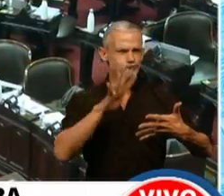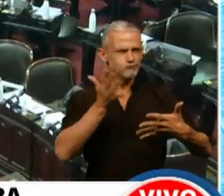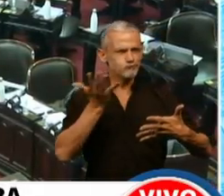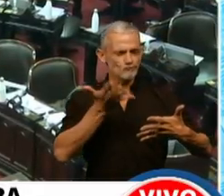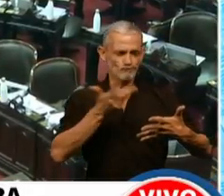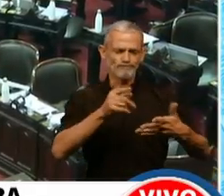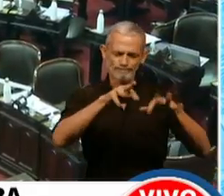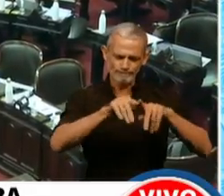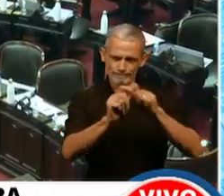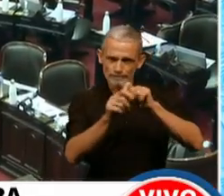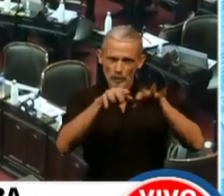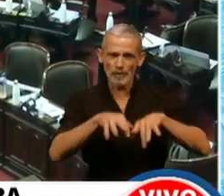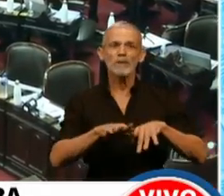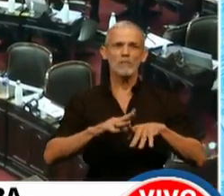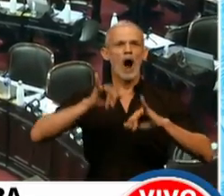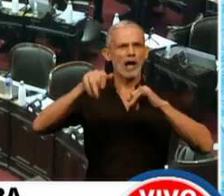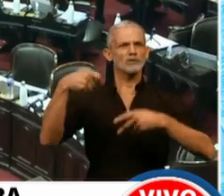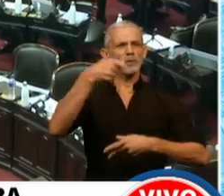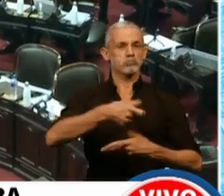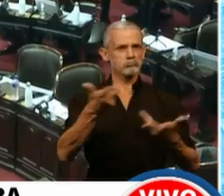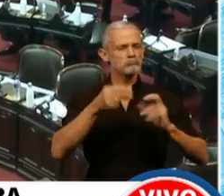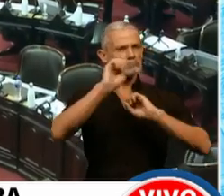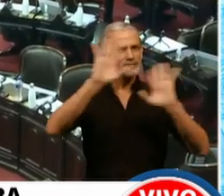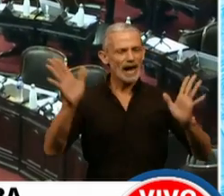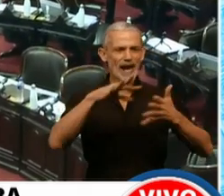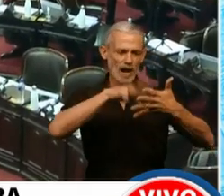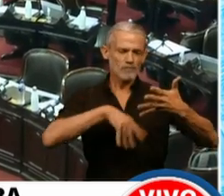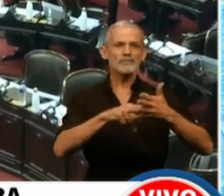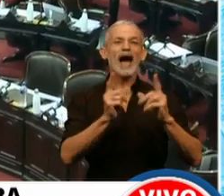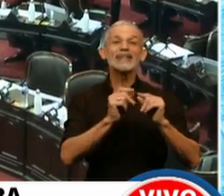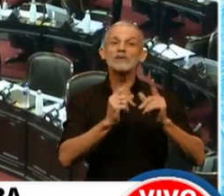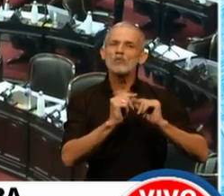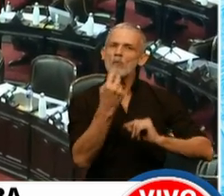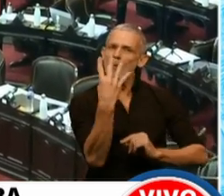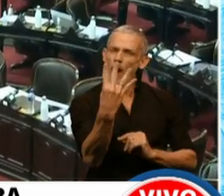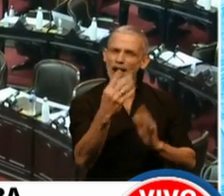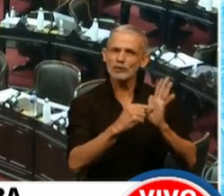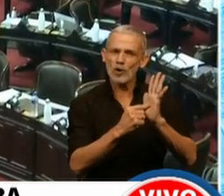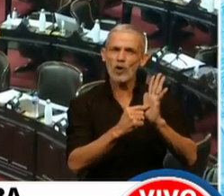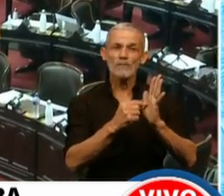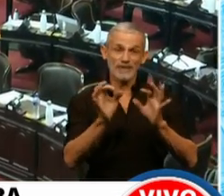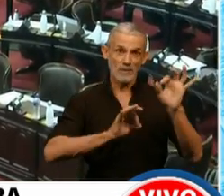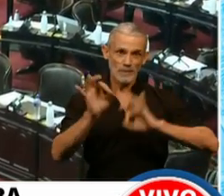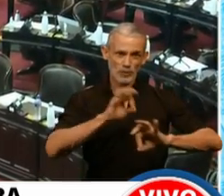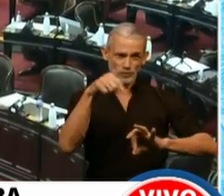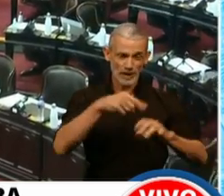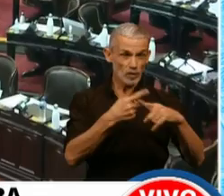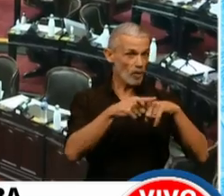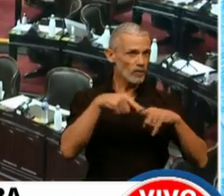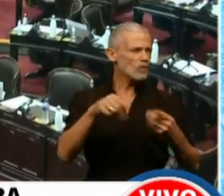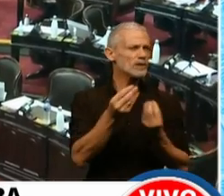consideración en donde ahora queda claro a través de su artículo 4 de este proyecto que estamos discutiendo